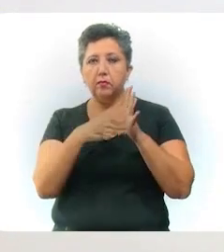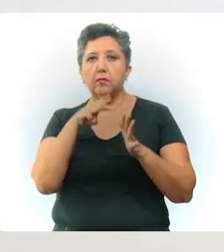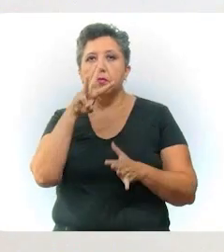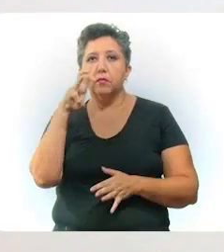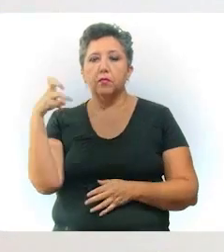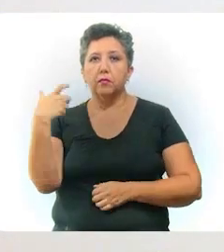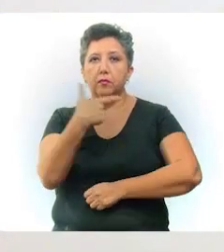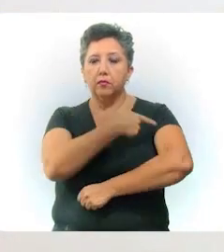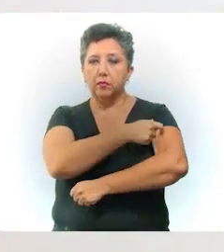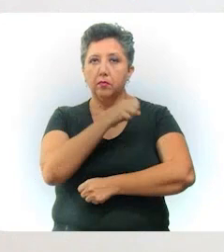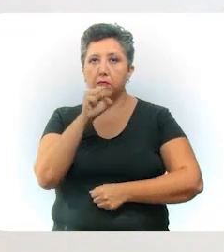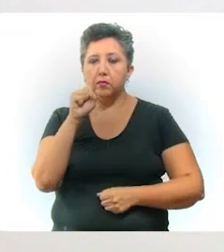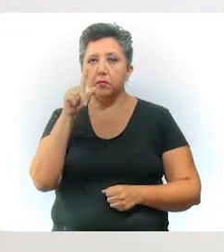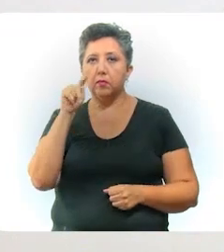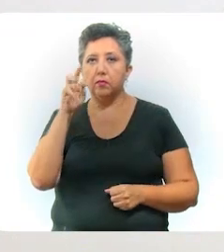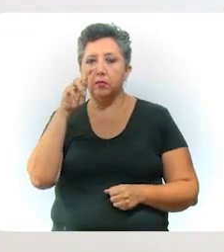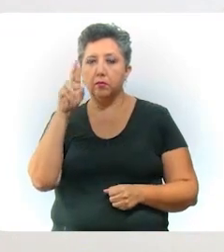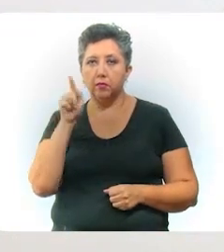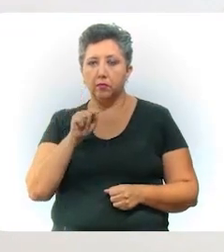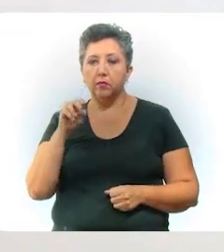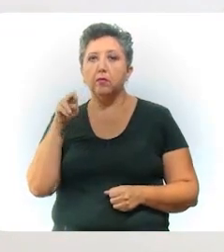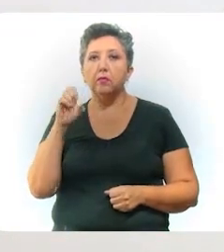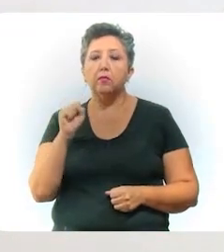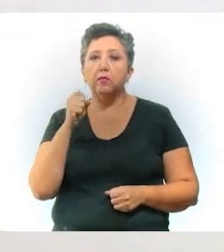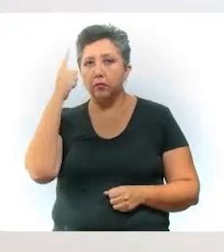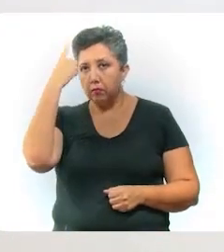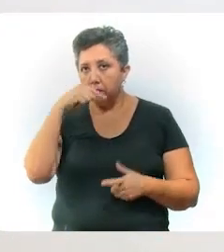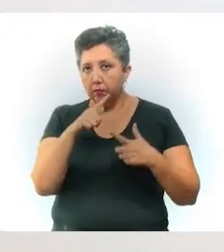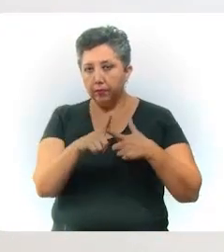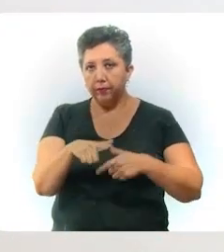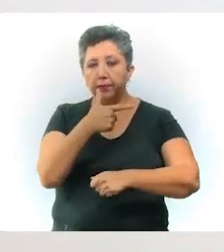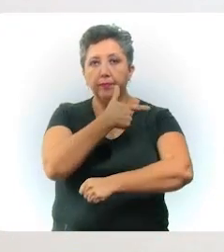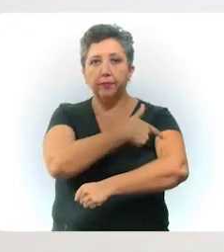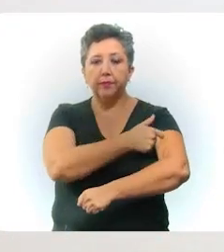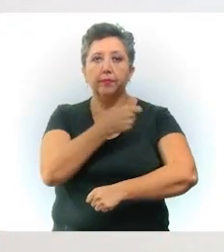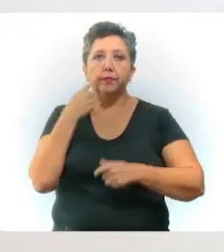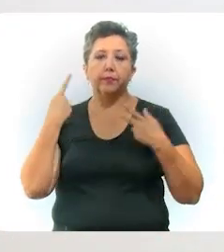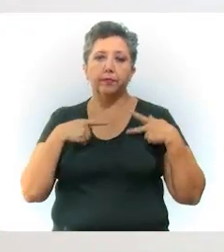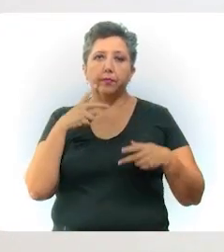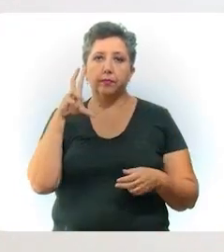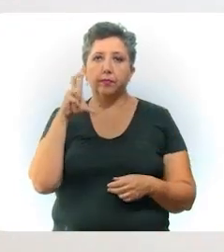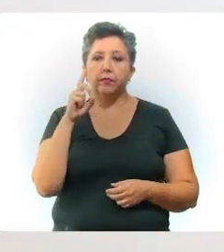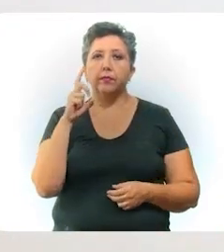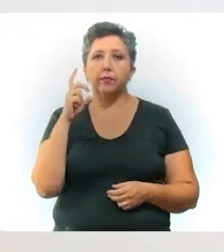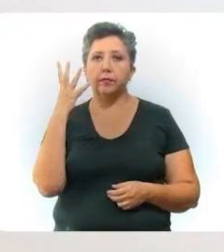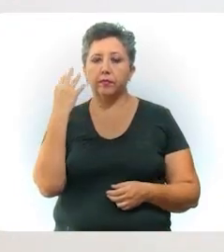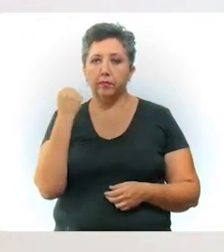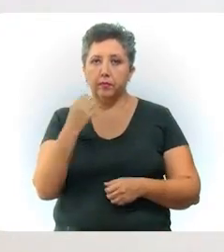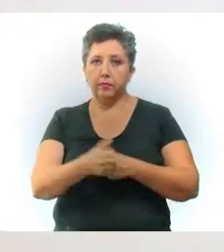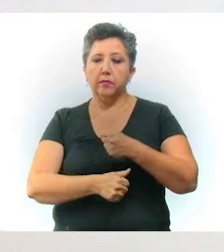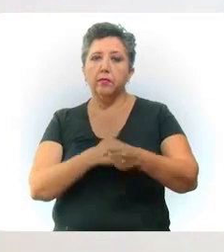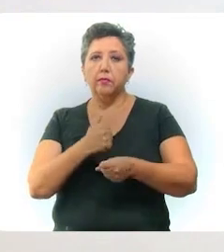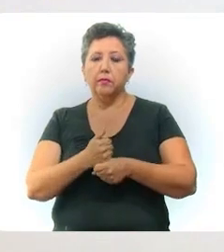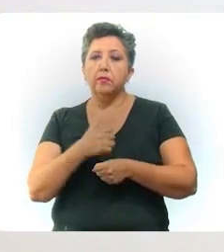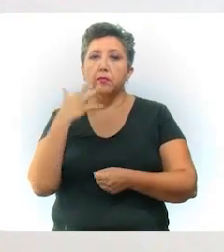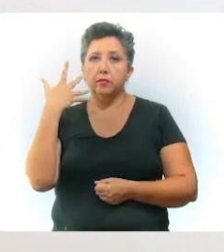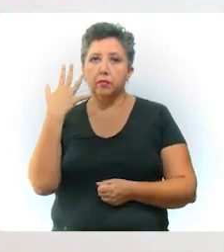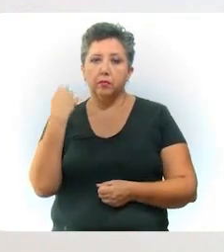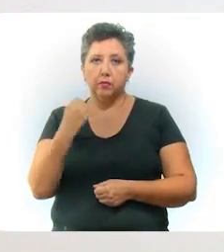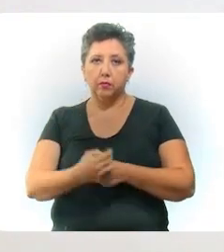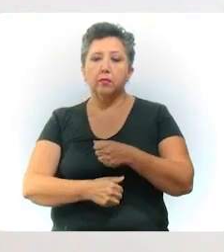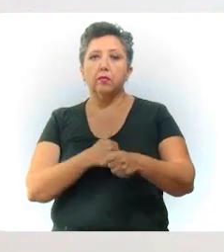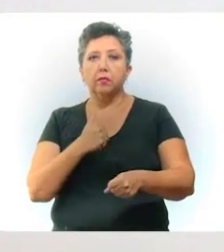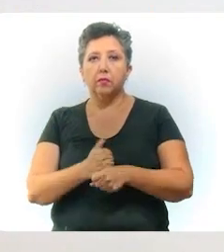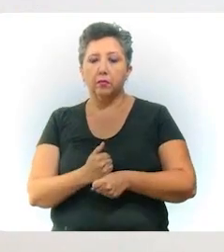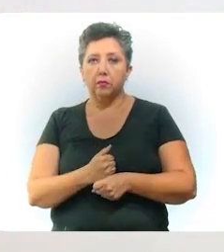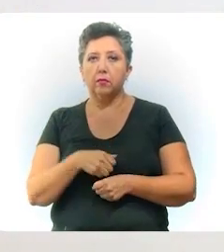135.300 vacunas AstraZeneca contra el coronavirus para continuar con la aplicación para personas de 30 a 39 años y 50 a 59